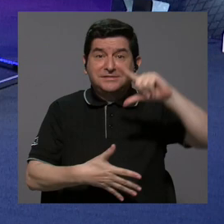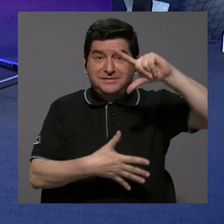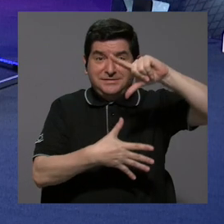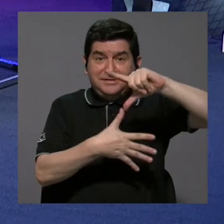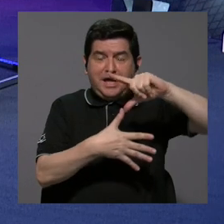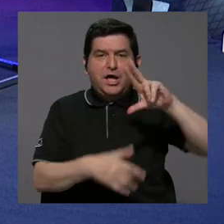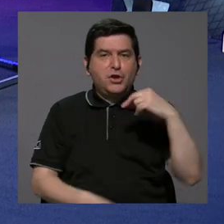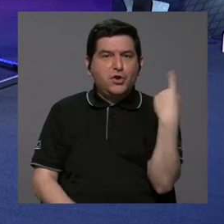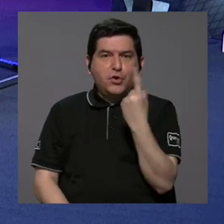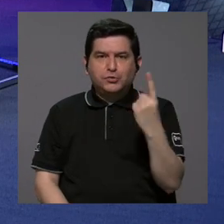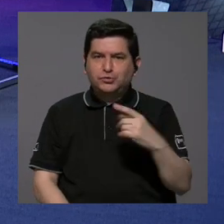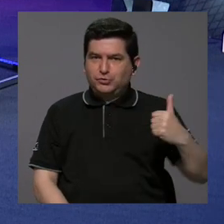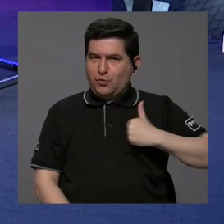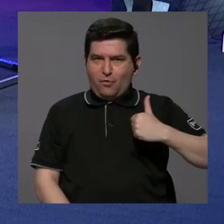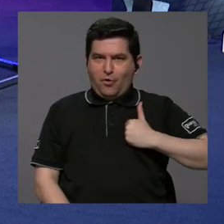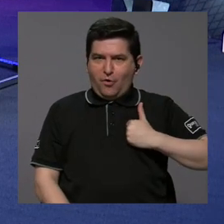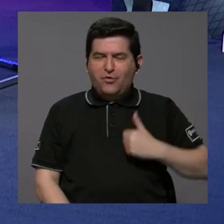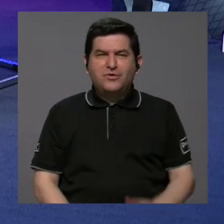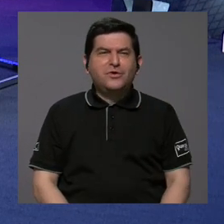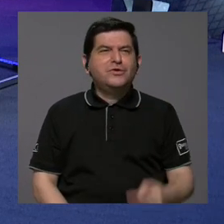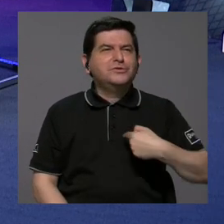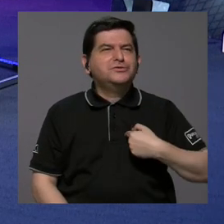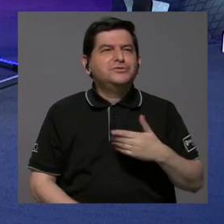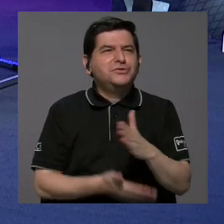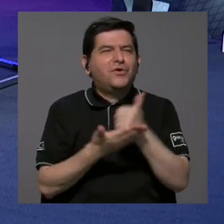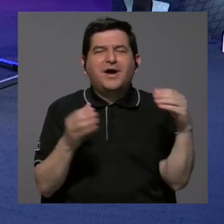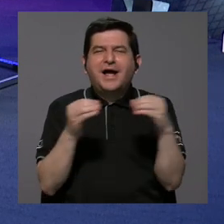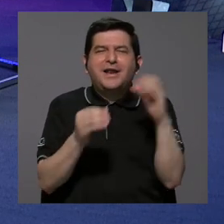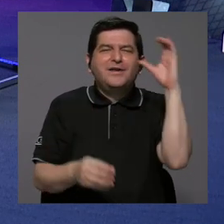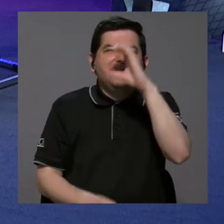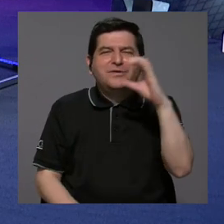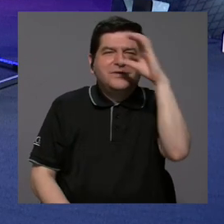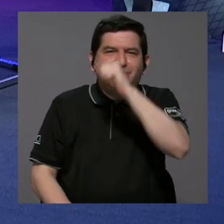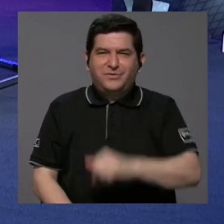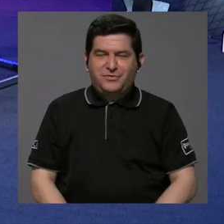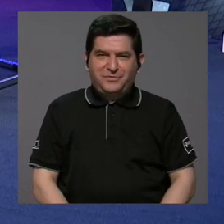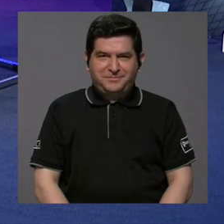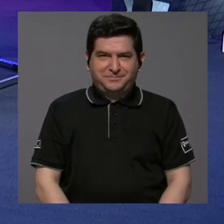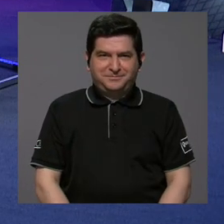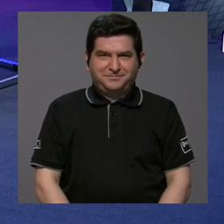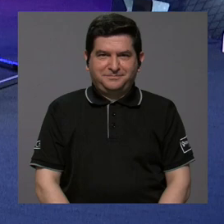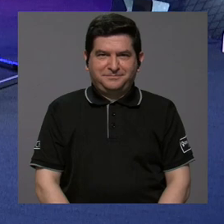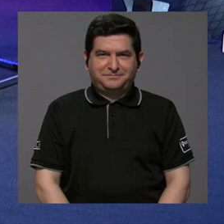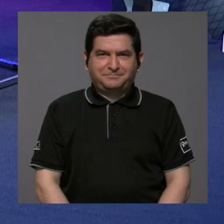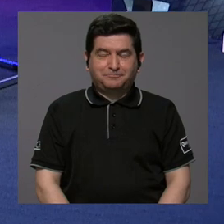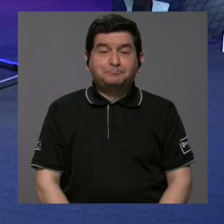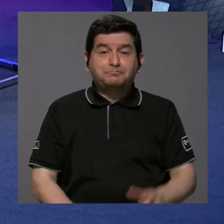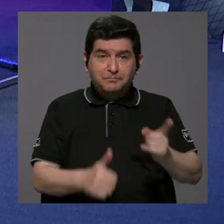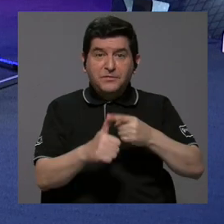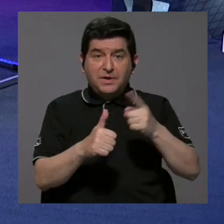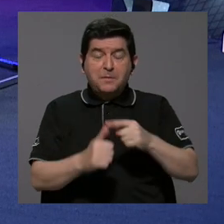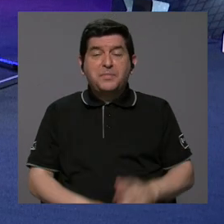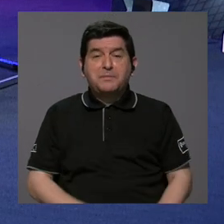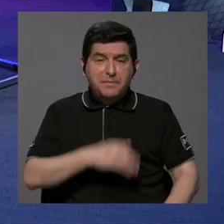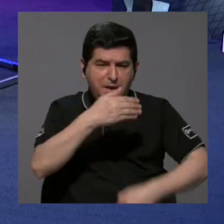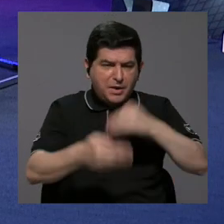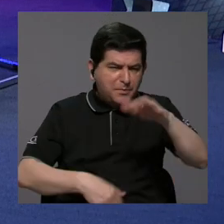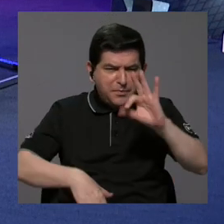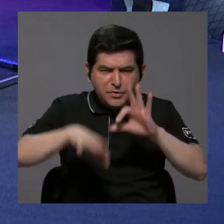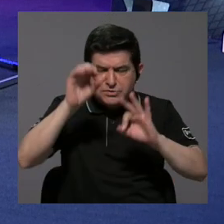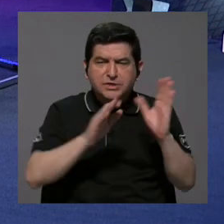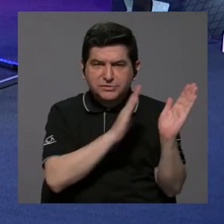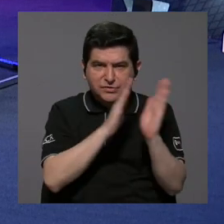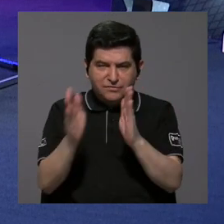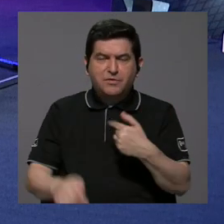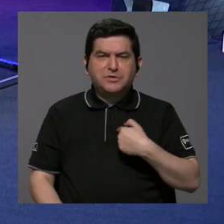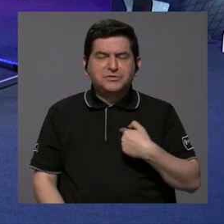no solamente en Canadá entonces quería buscar algo más como que al ser un fue mi primera audición para algo formativo